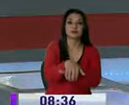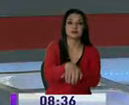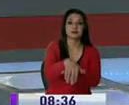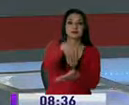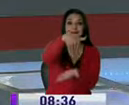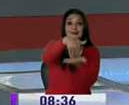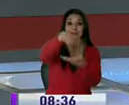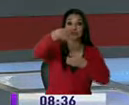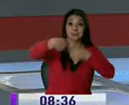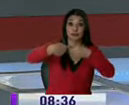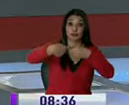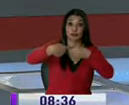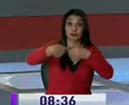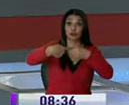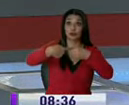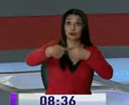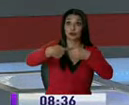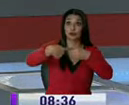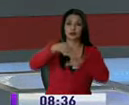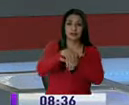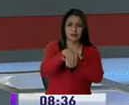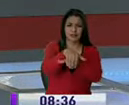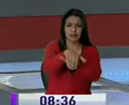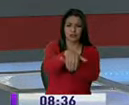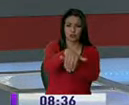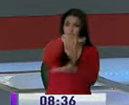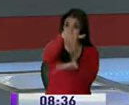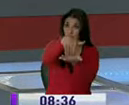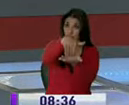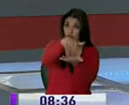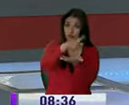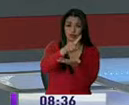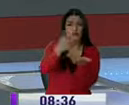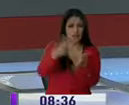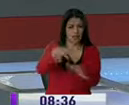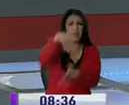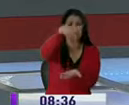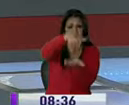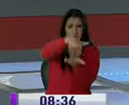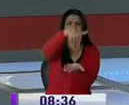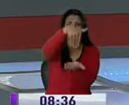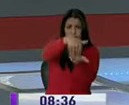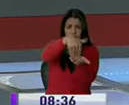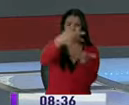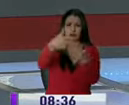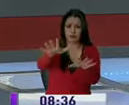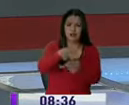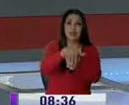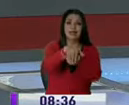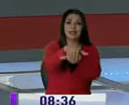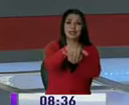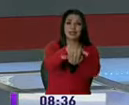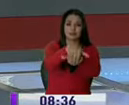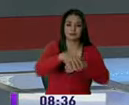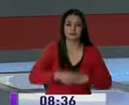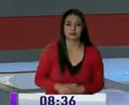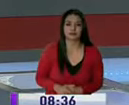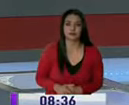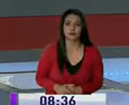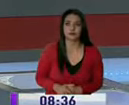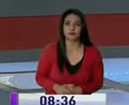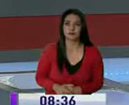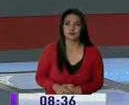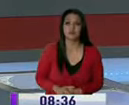ciudad de Quito, bueno, Elegido no está en el centro norte, ya es centro, eso ya es centro, centro norte es para otro lado. Cuenta